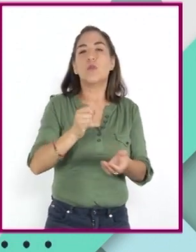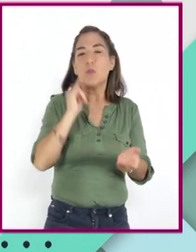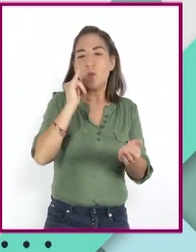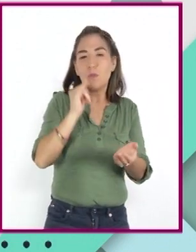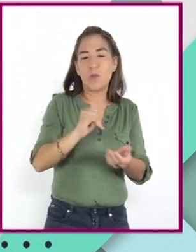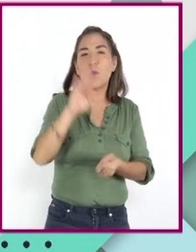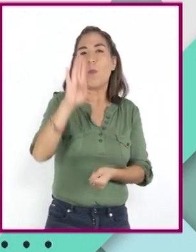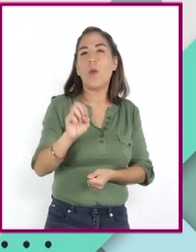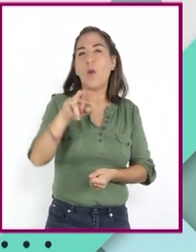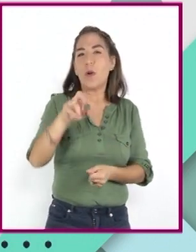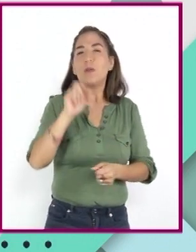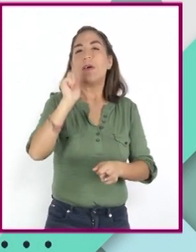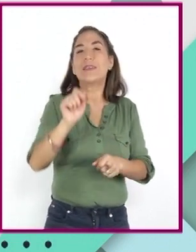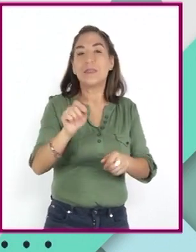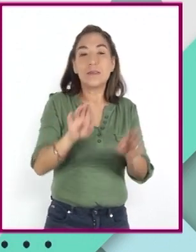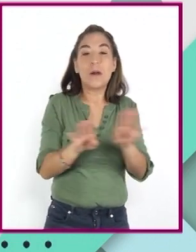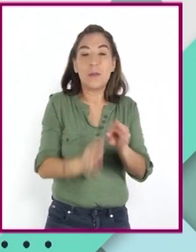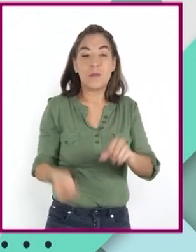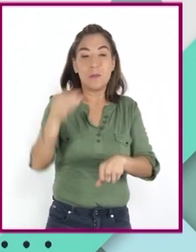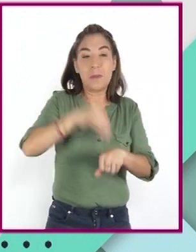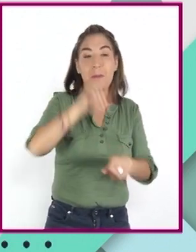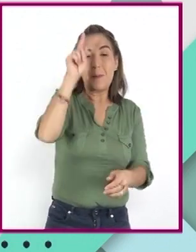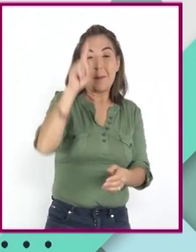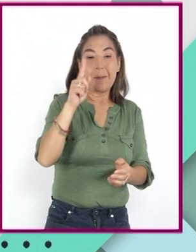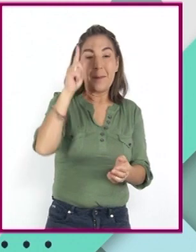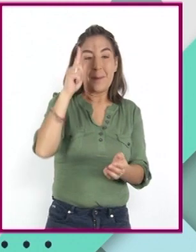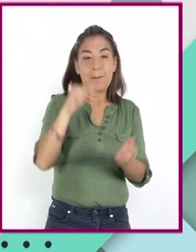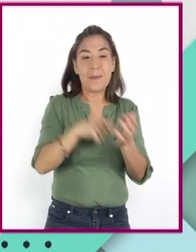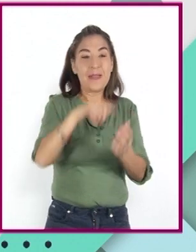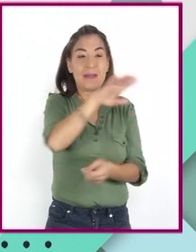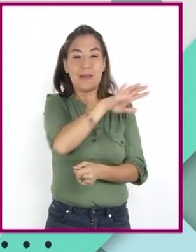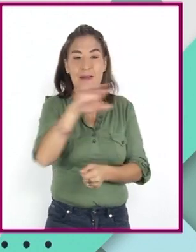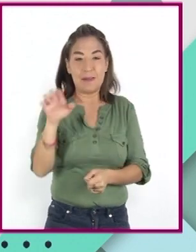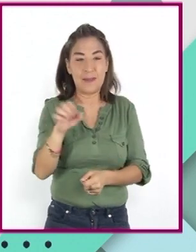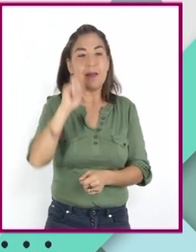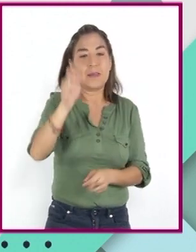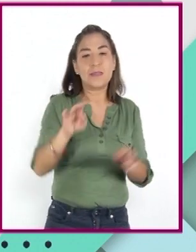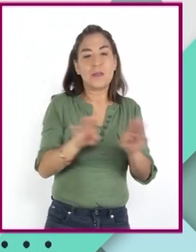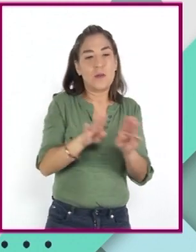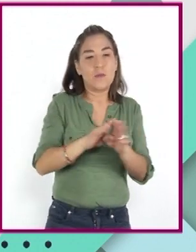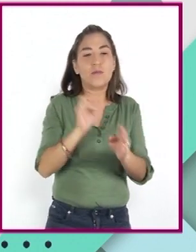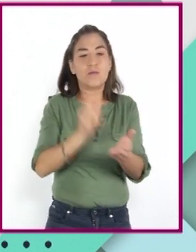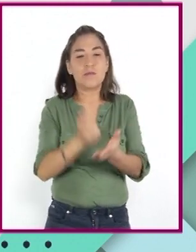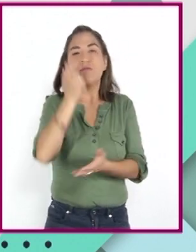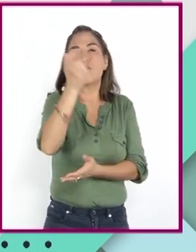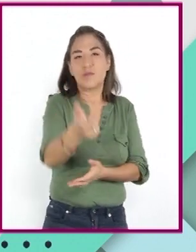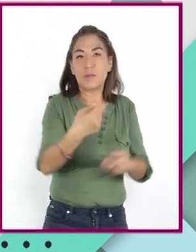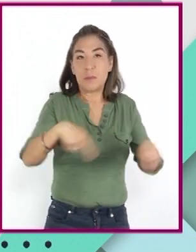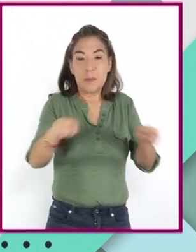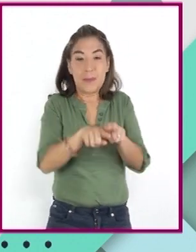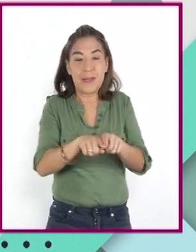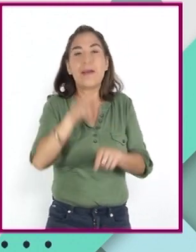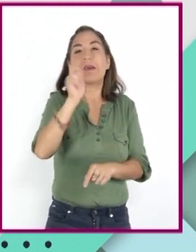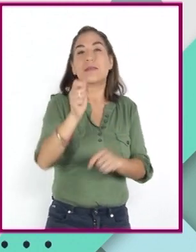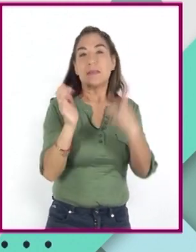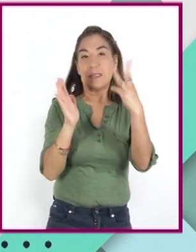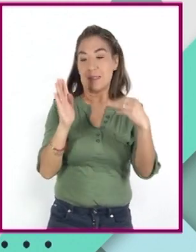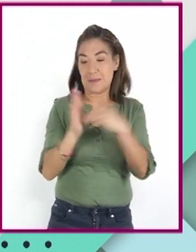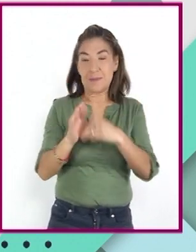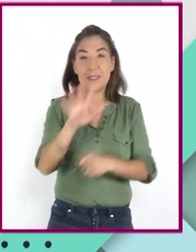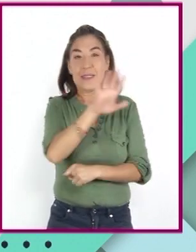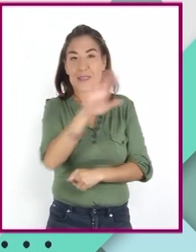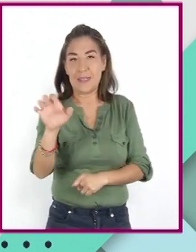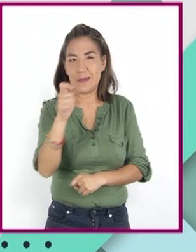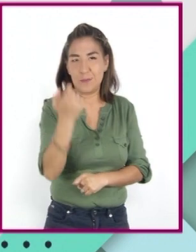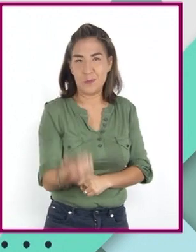pesos. Después de pagar su renta, que es igual a un tercio de su sueldo fijo, le quedan